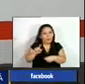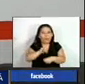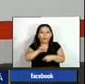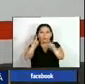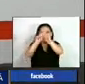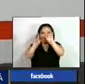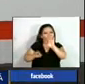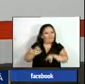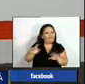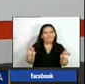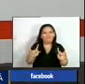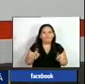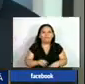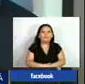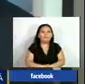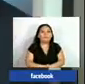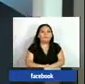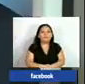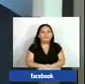electrónica.